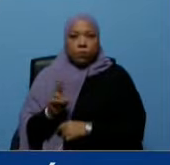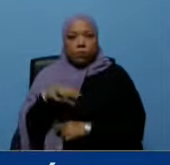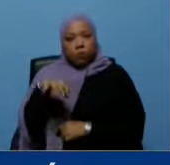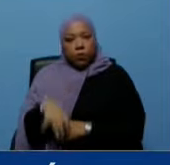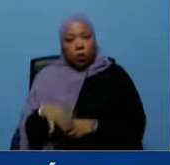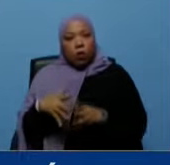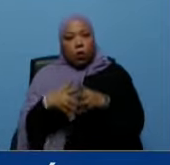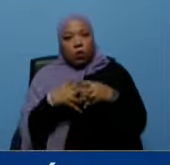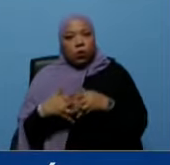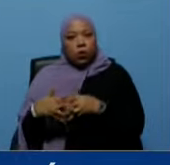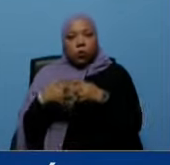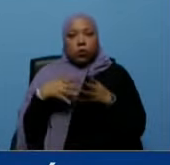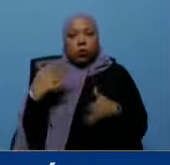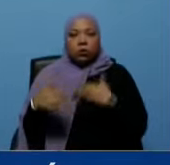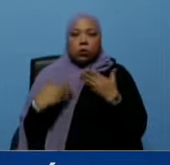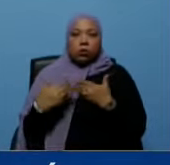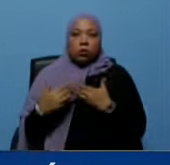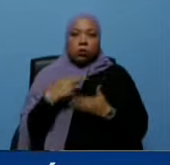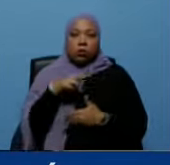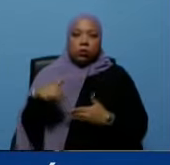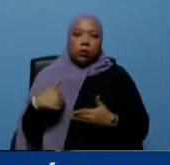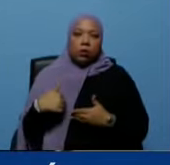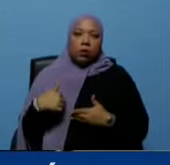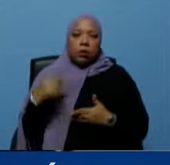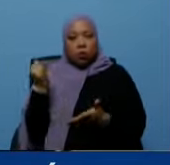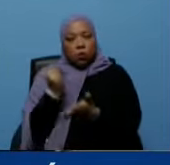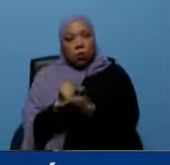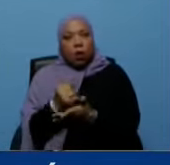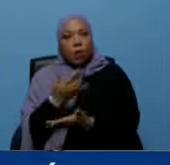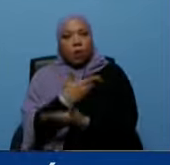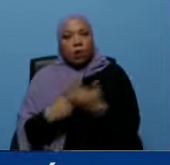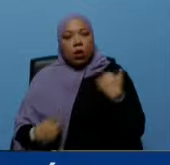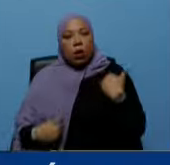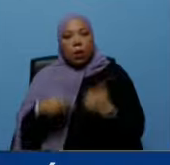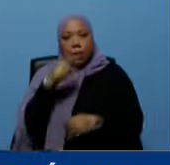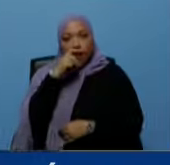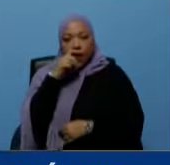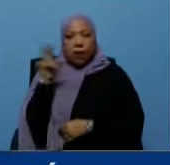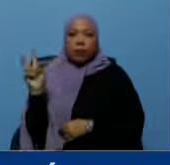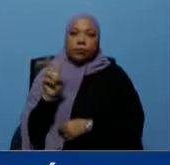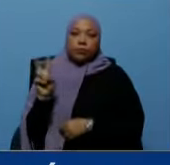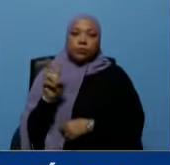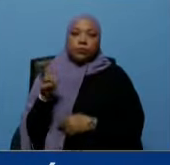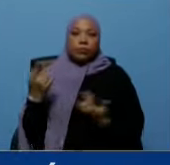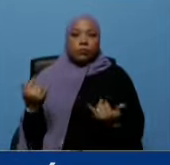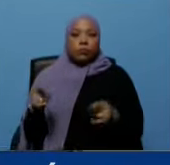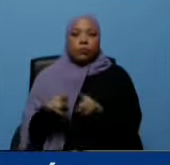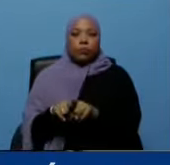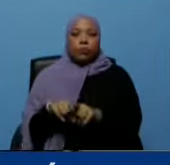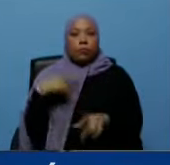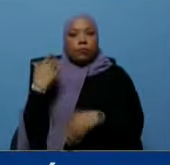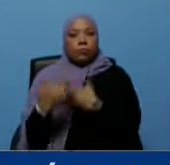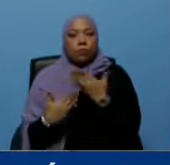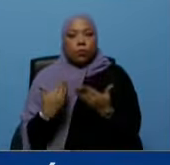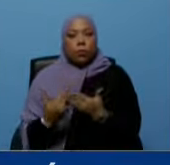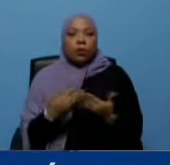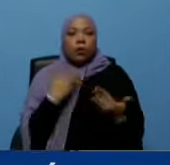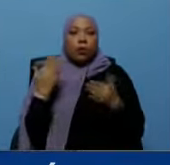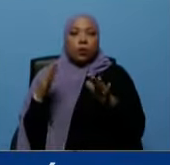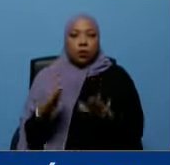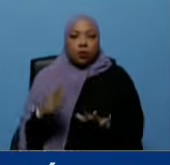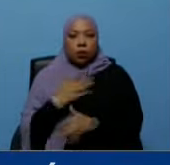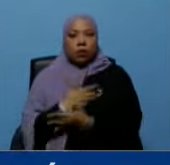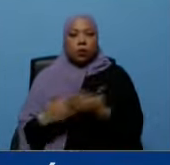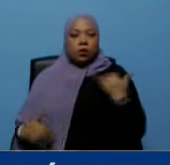estado Trujillo sea como lo dice nuestra Constitución de la República Bolivariana de Venezuela y el legado que nos dejó